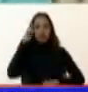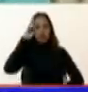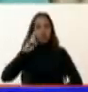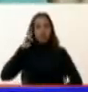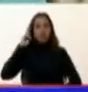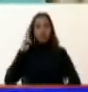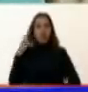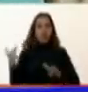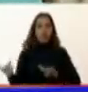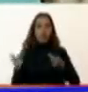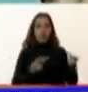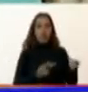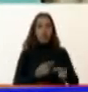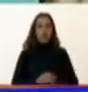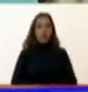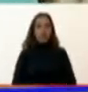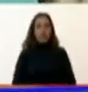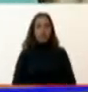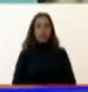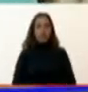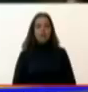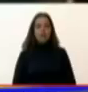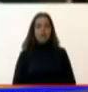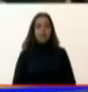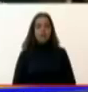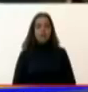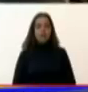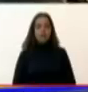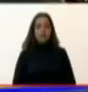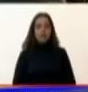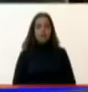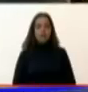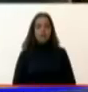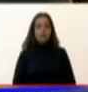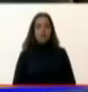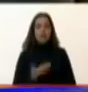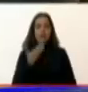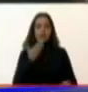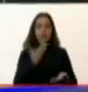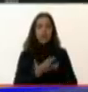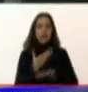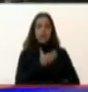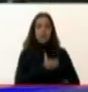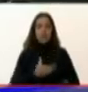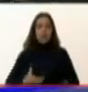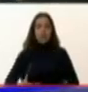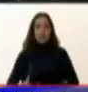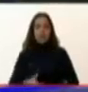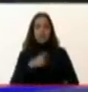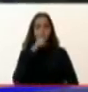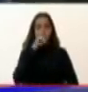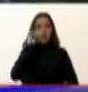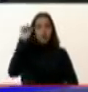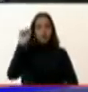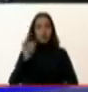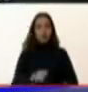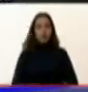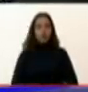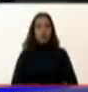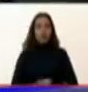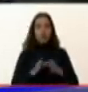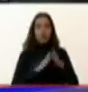Bienvenida. Welcome. Gracias, camarada presidente Maduro y demás compañeros